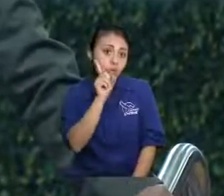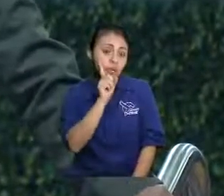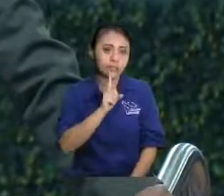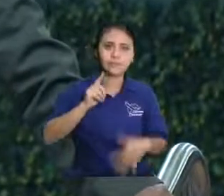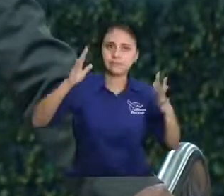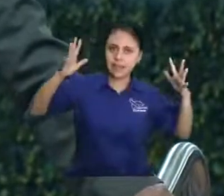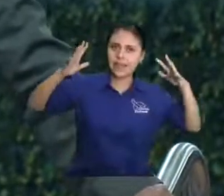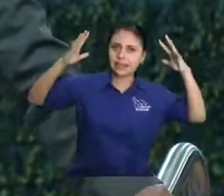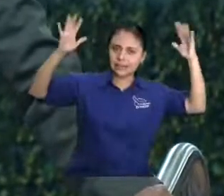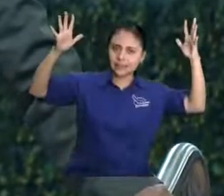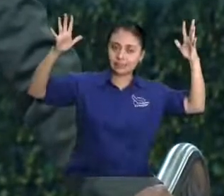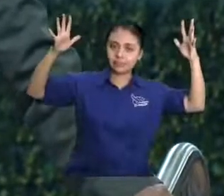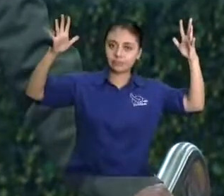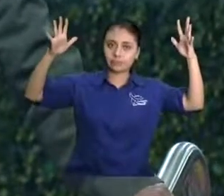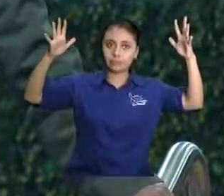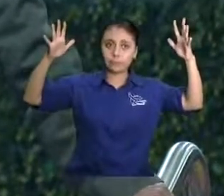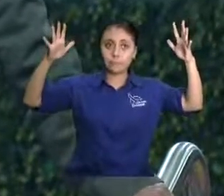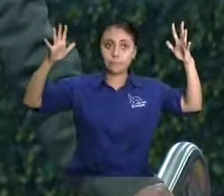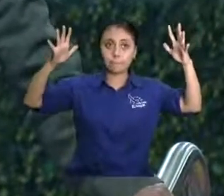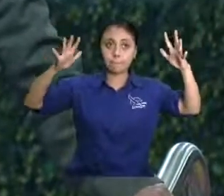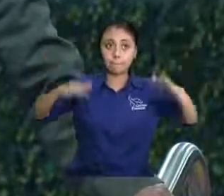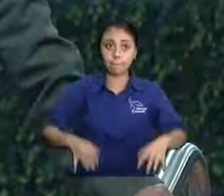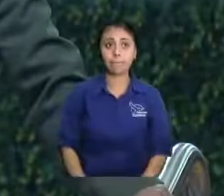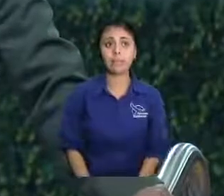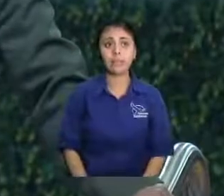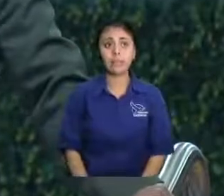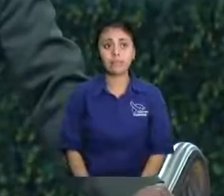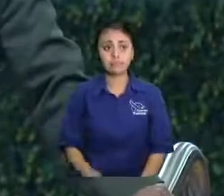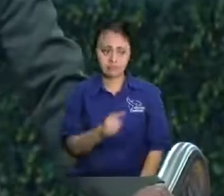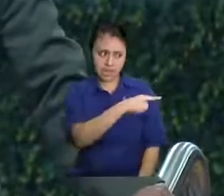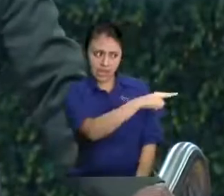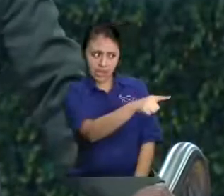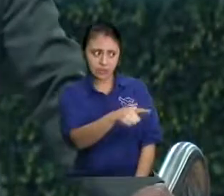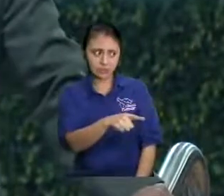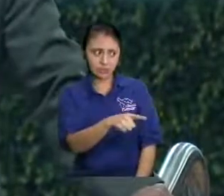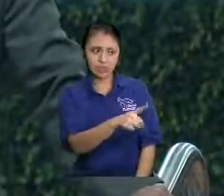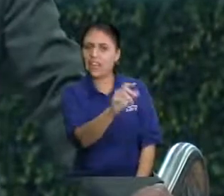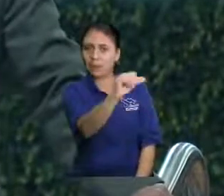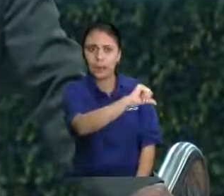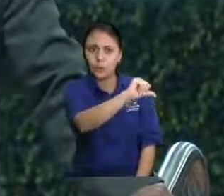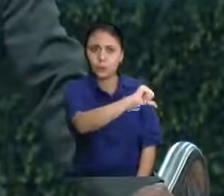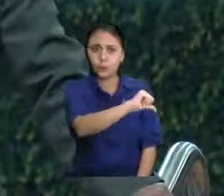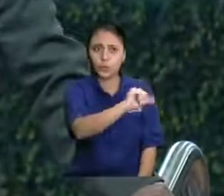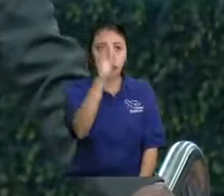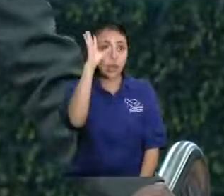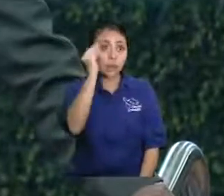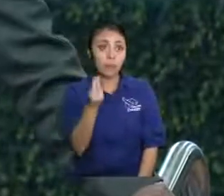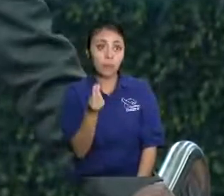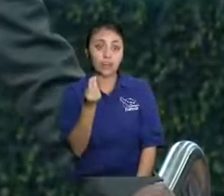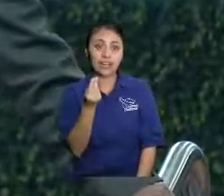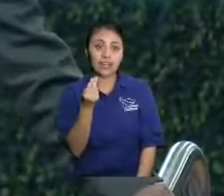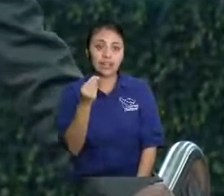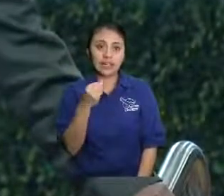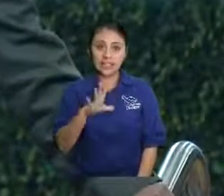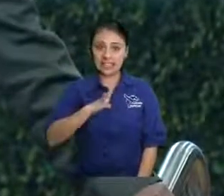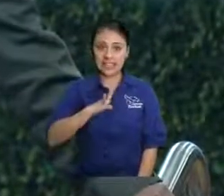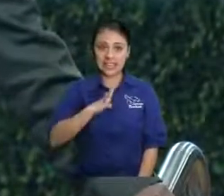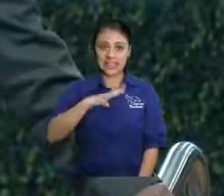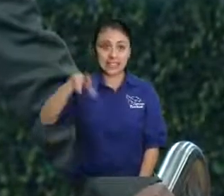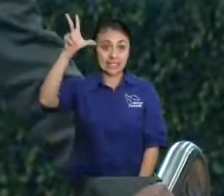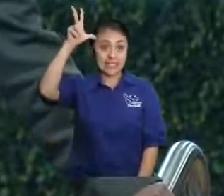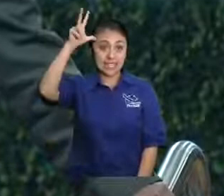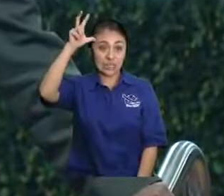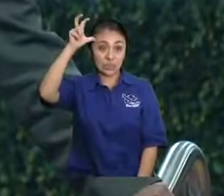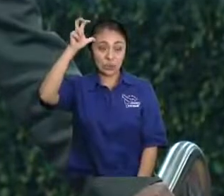grande. Y fíjese que estos eran unos criminales, esos tipos, porque estos se acostaban con las mujeres de la